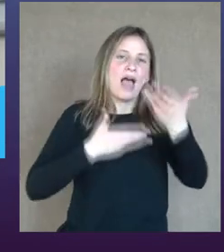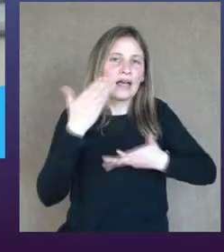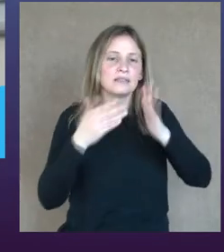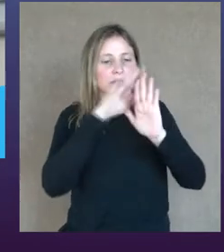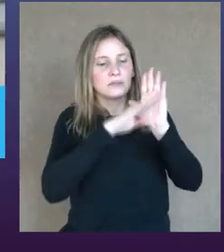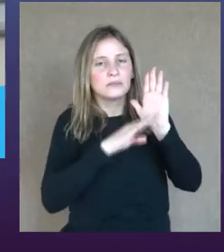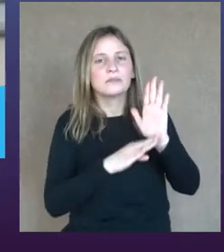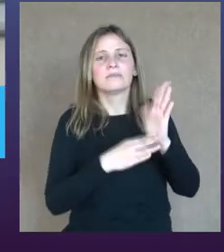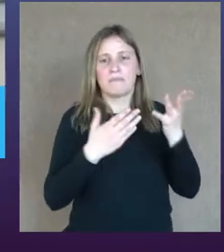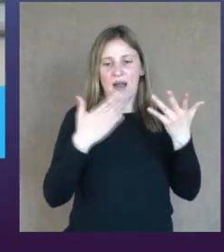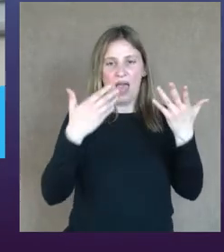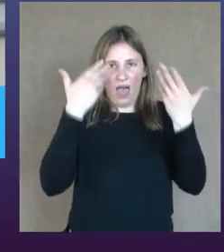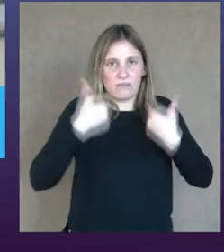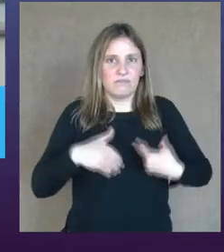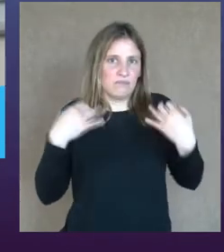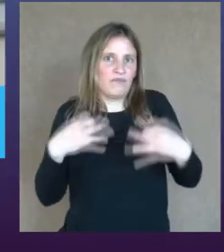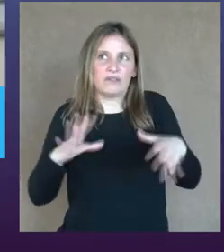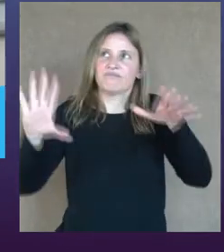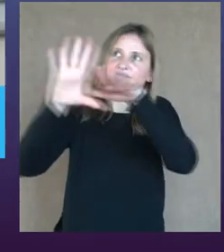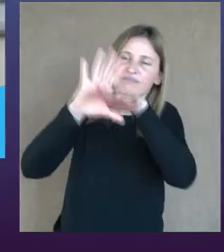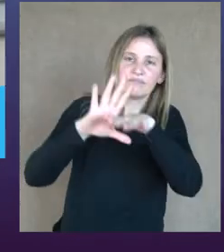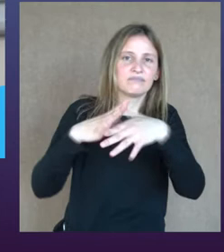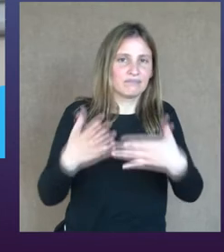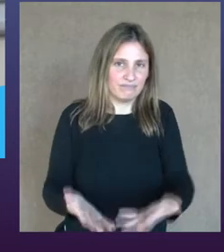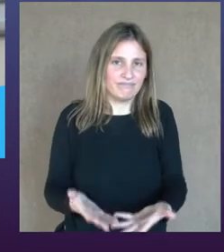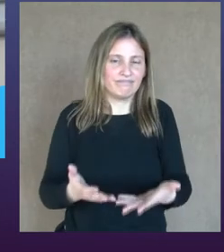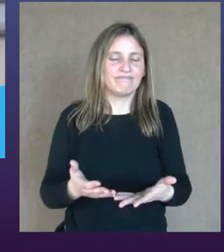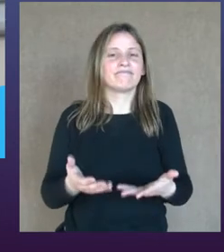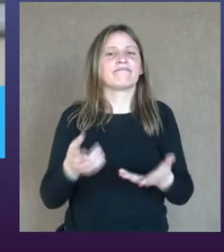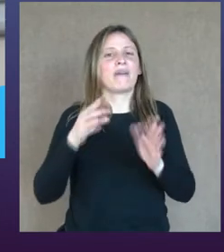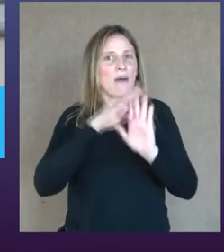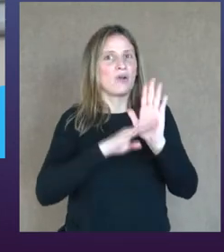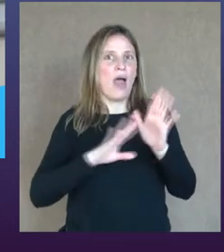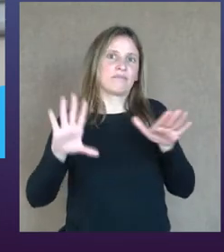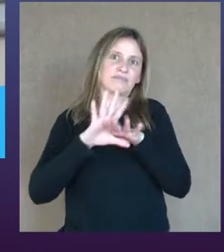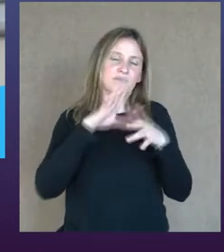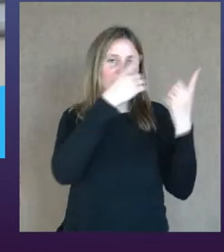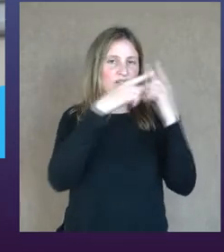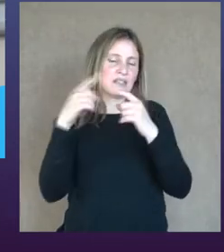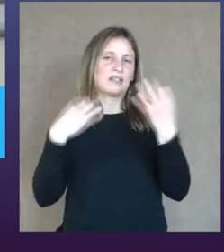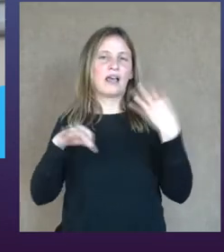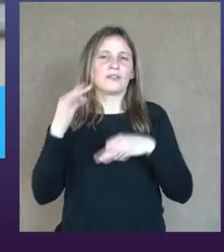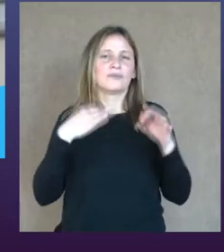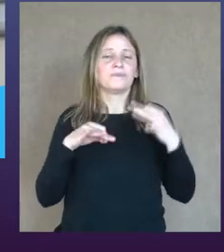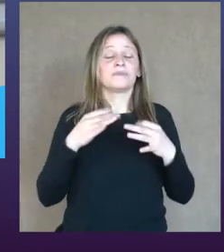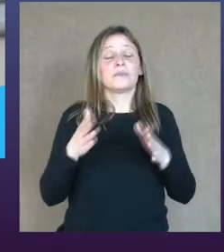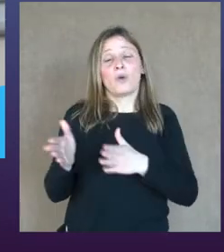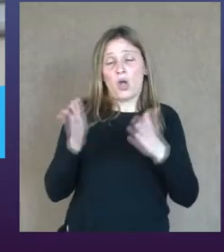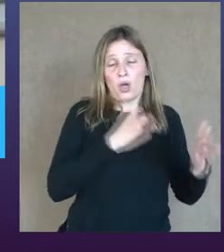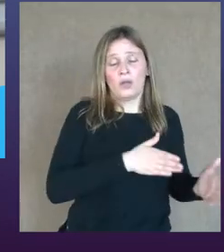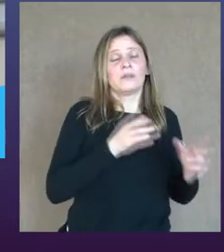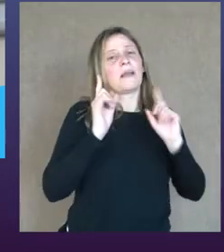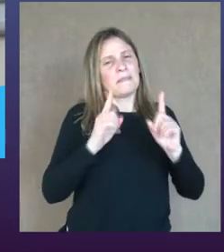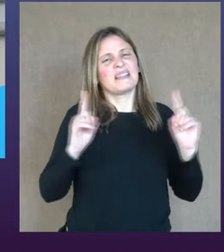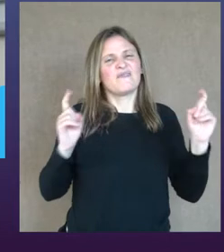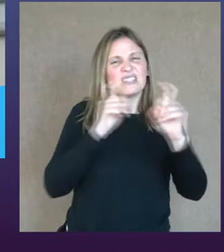a definirte, ¿no? Para que estuvieras en las programaciones de diferentes teatros. Claro. Por otro lado, también es muy